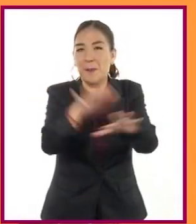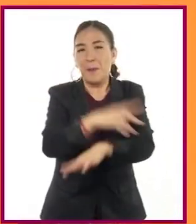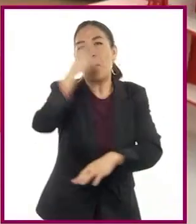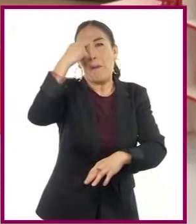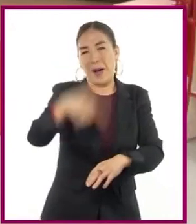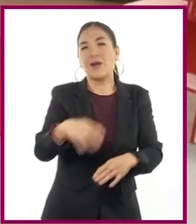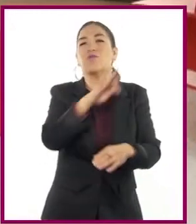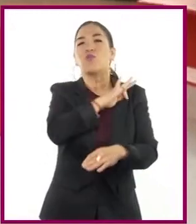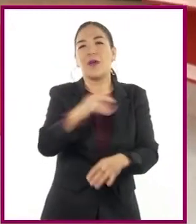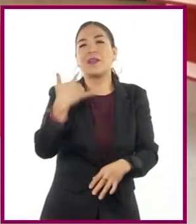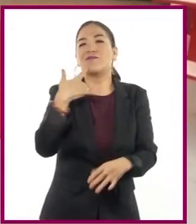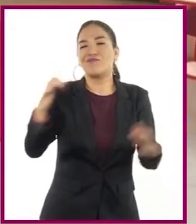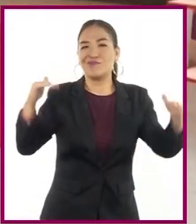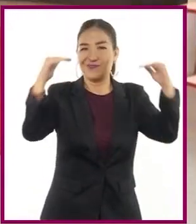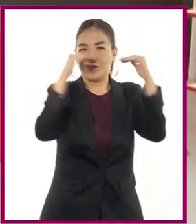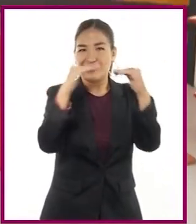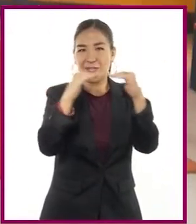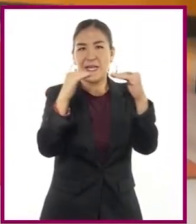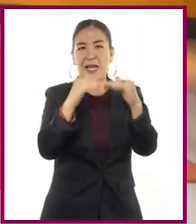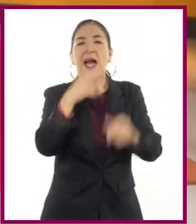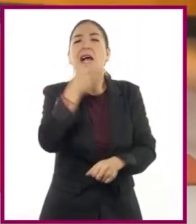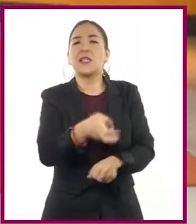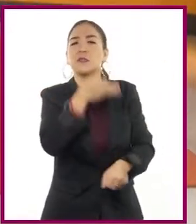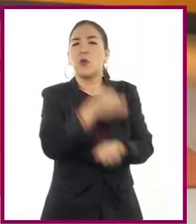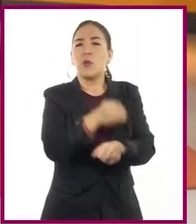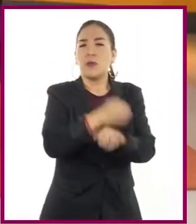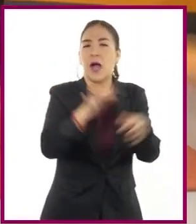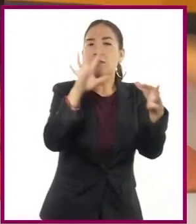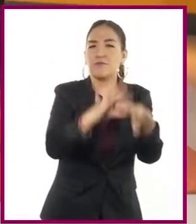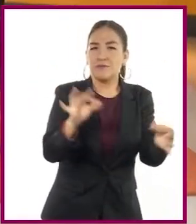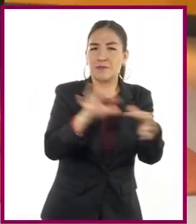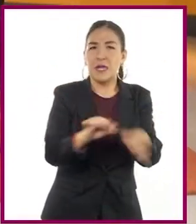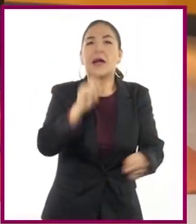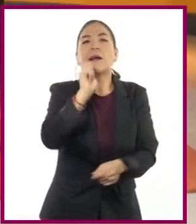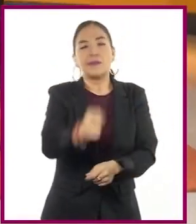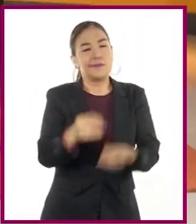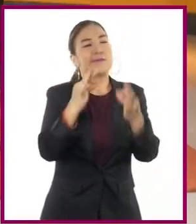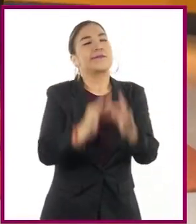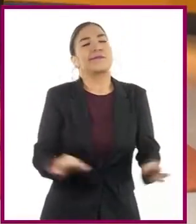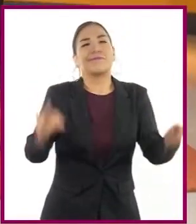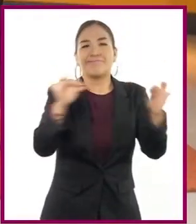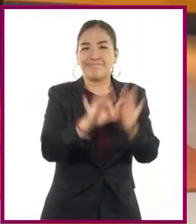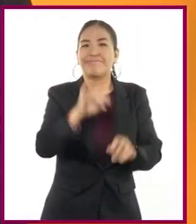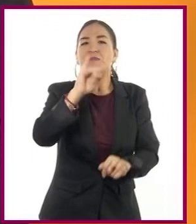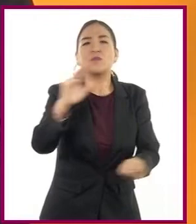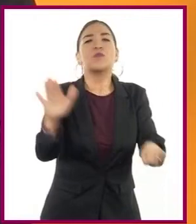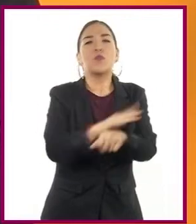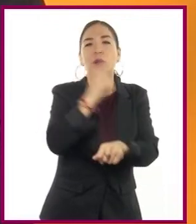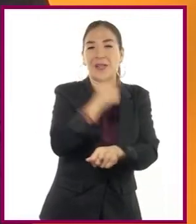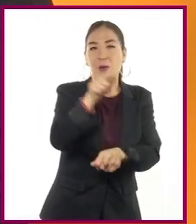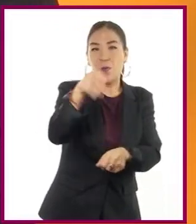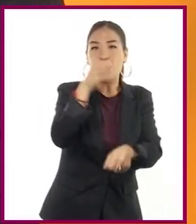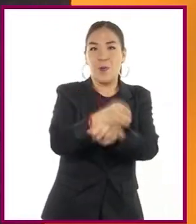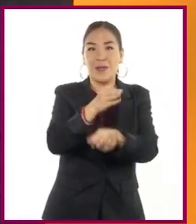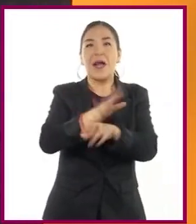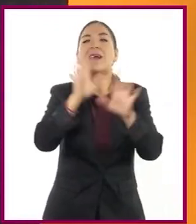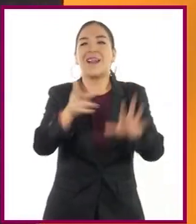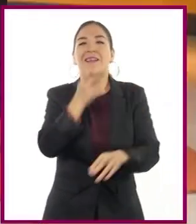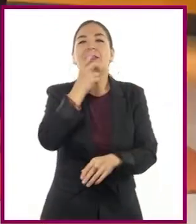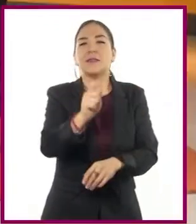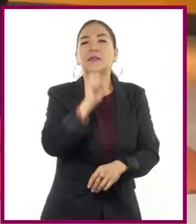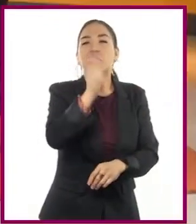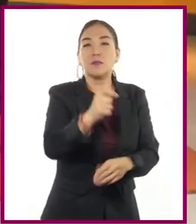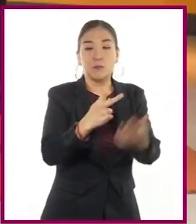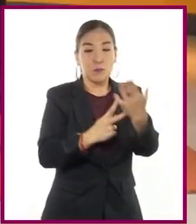equidad. Y todo esto que hemos dicho hasta ahora es muy importante porque, como dijimos, para comenzar